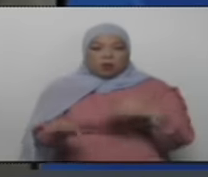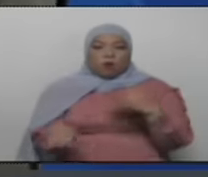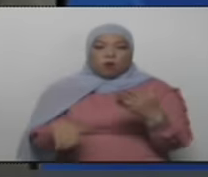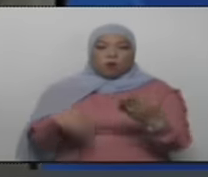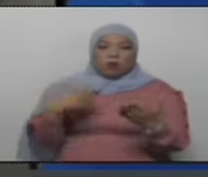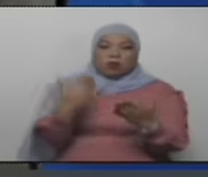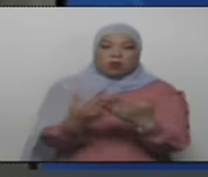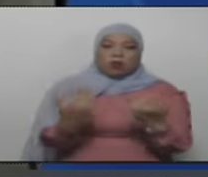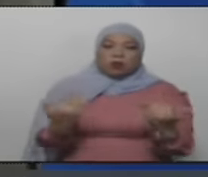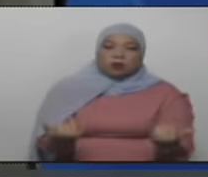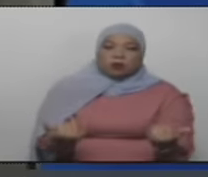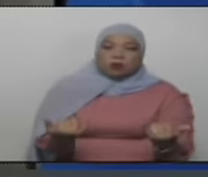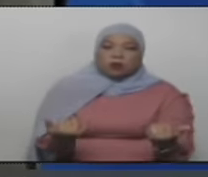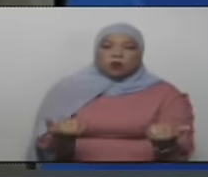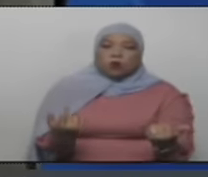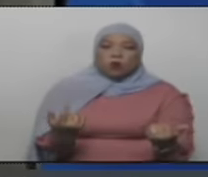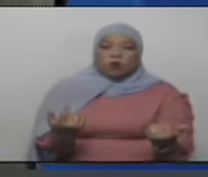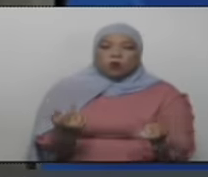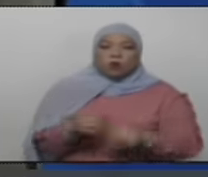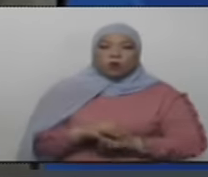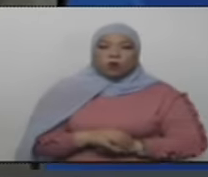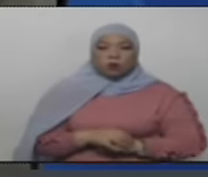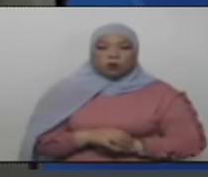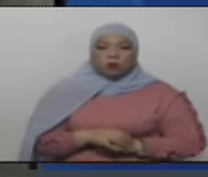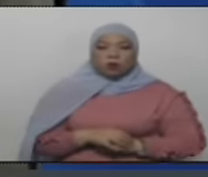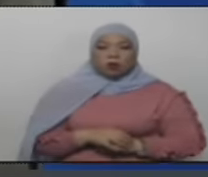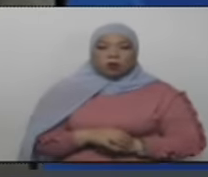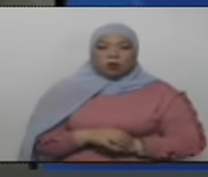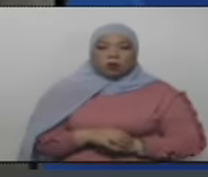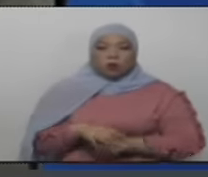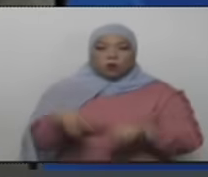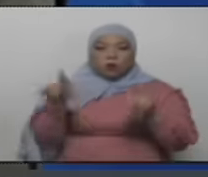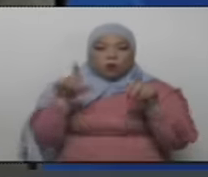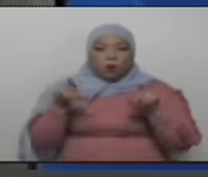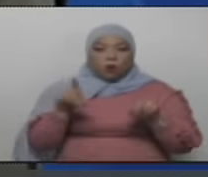y comprobados con plena prueba,